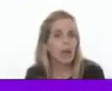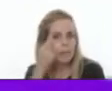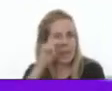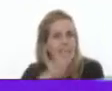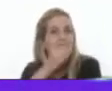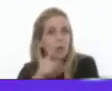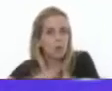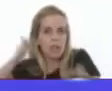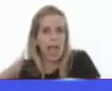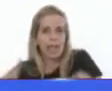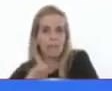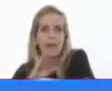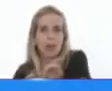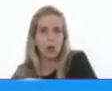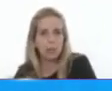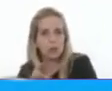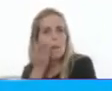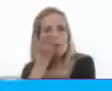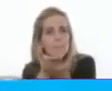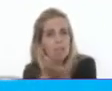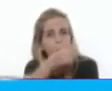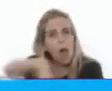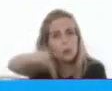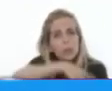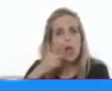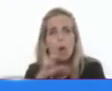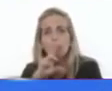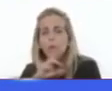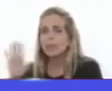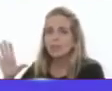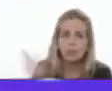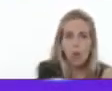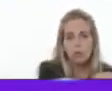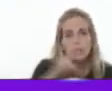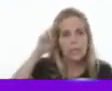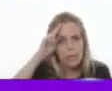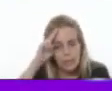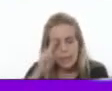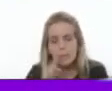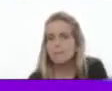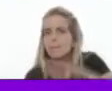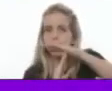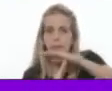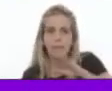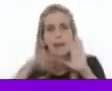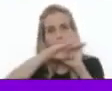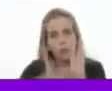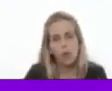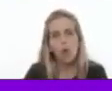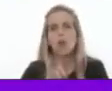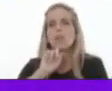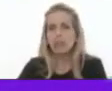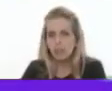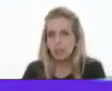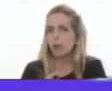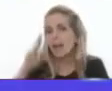segunda ola, les pido que todos y todas respetemos las principales medidas de prevención.